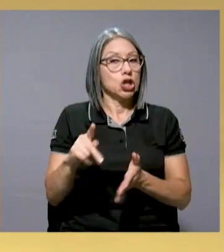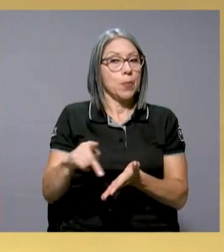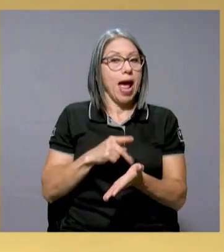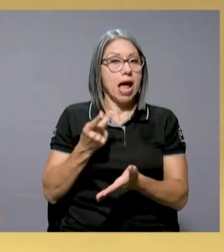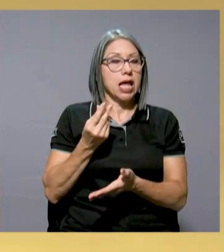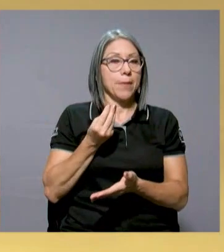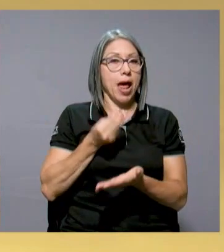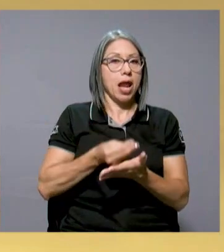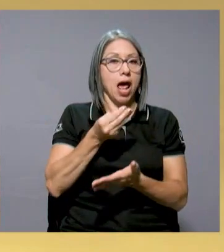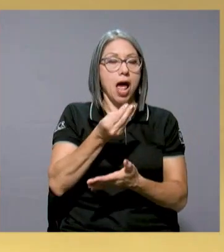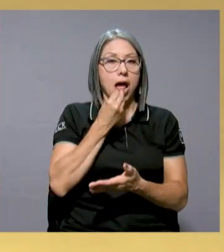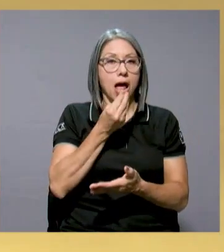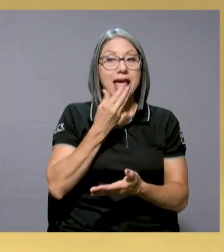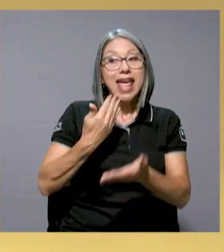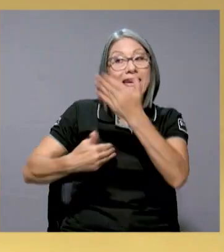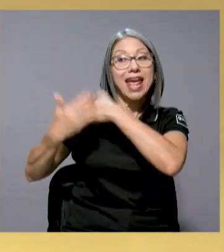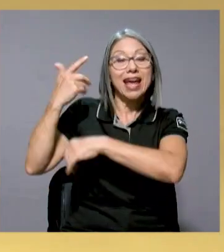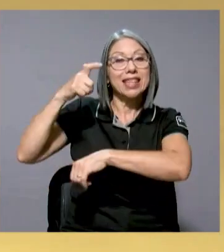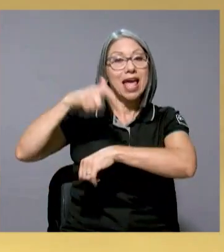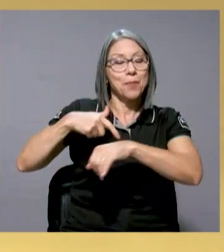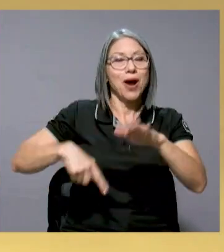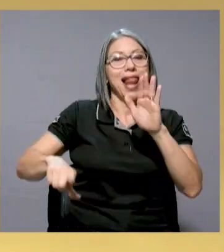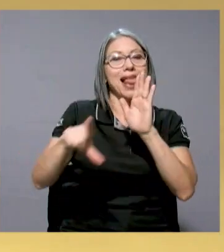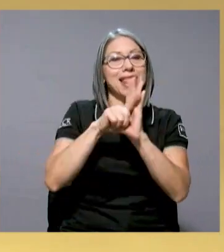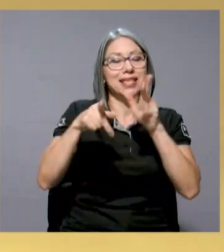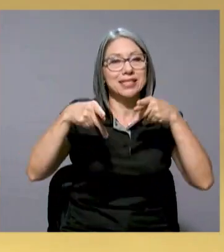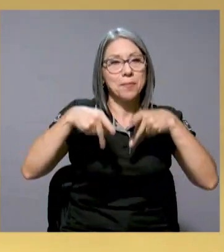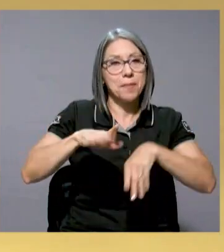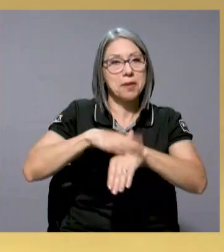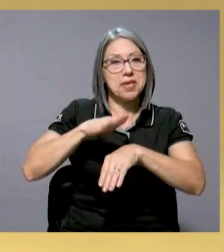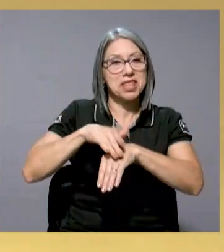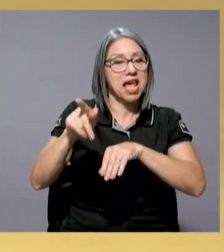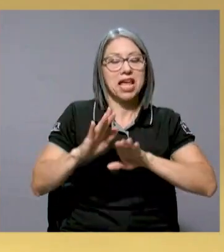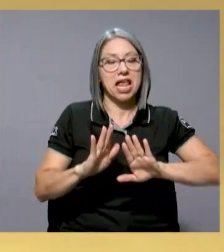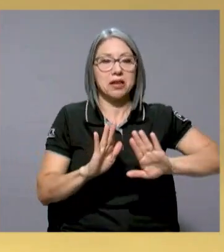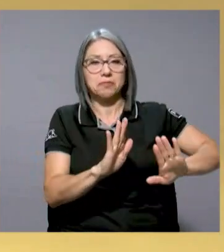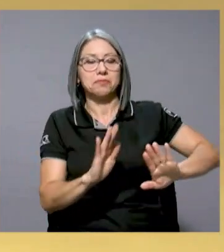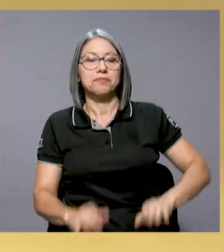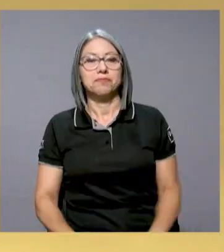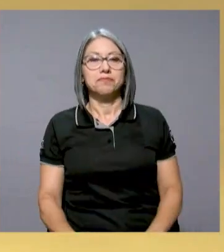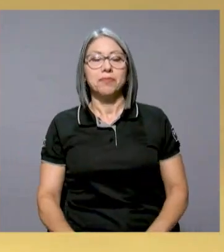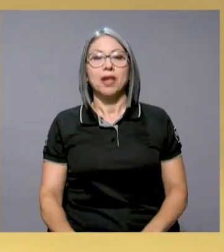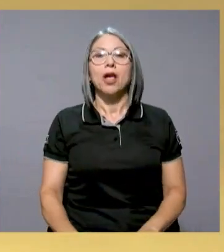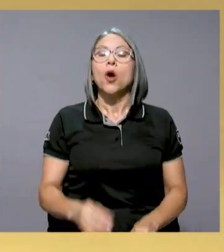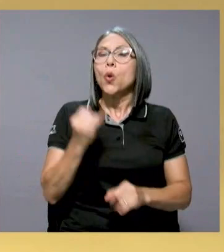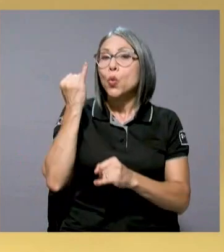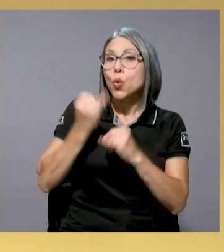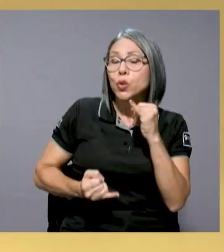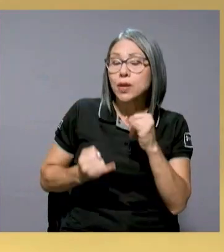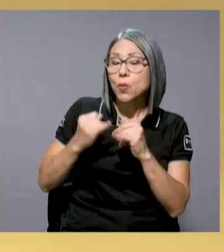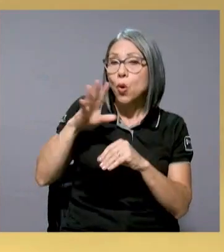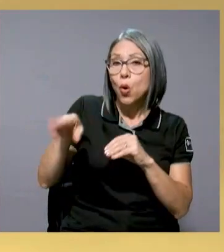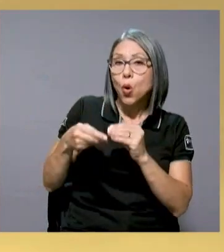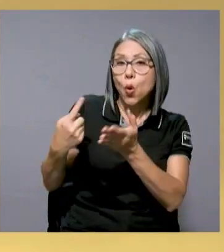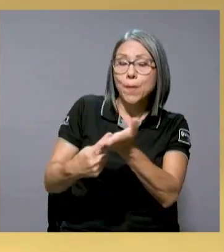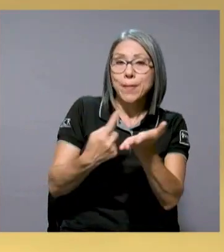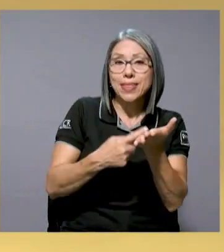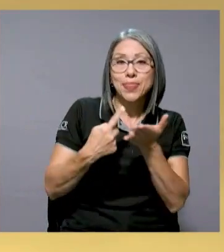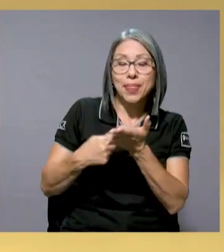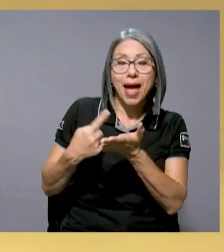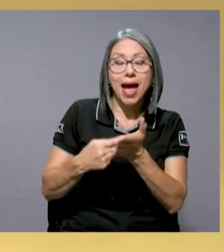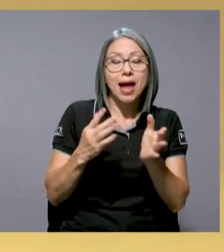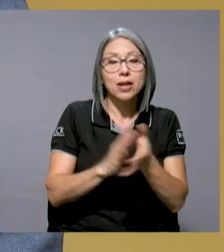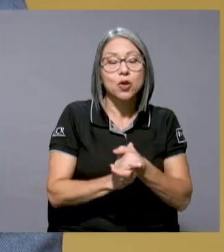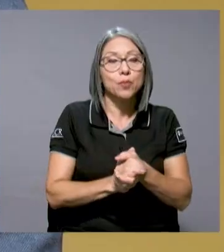época las leyes lo permitían. Un último comentario, don Gustavo, para cerrar el programa, por